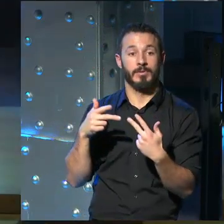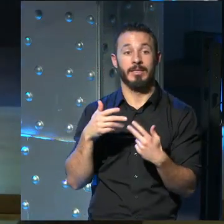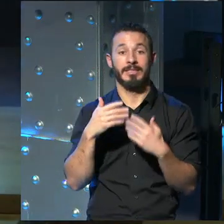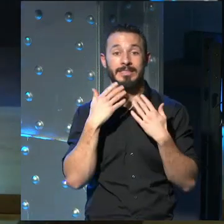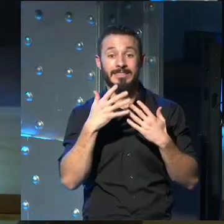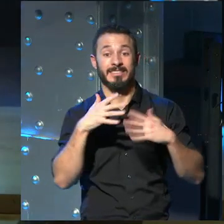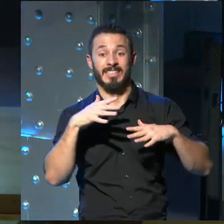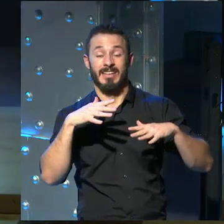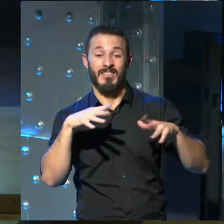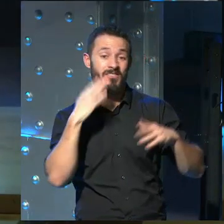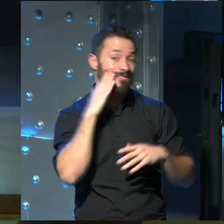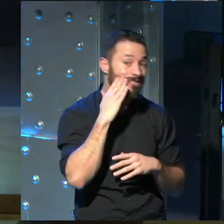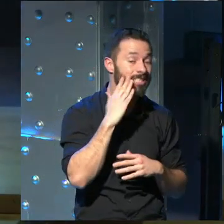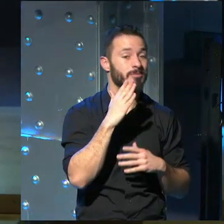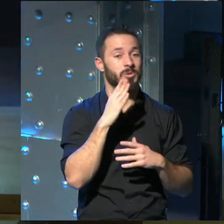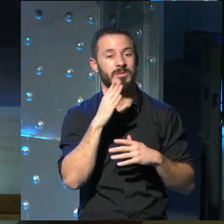ya estamos absolutamente